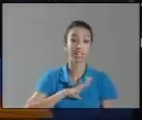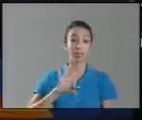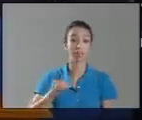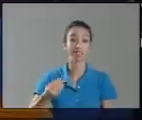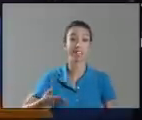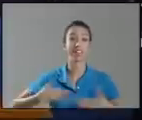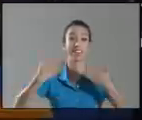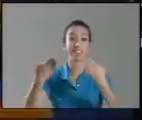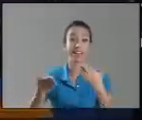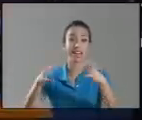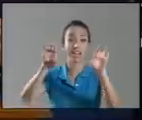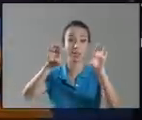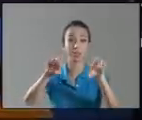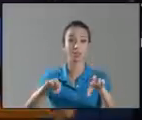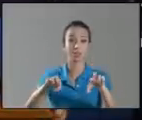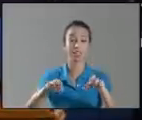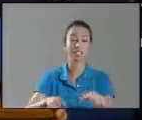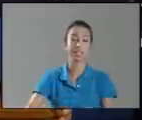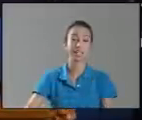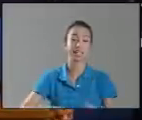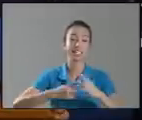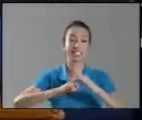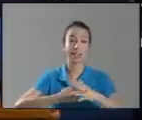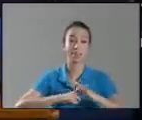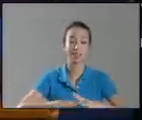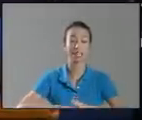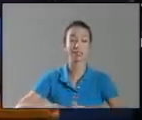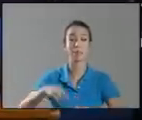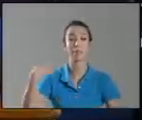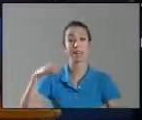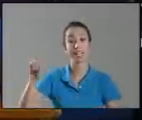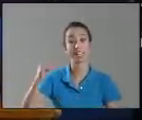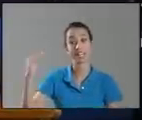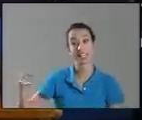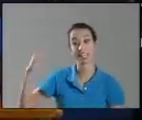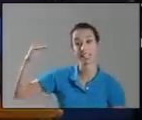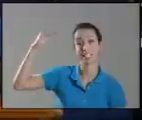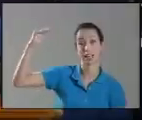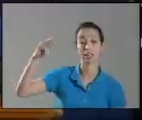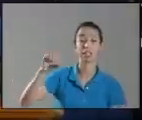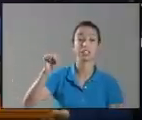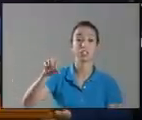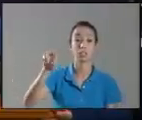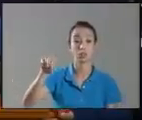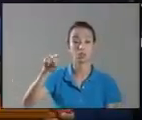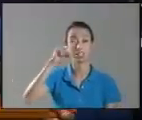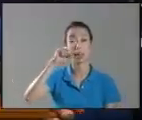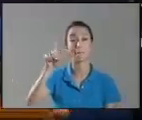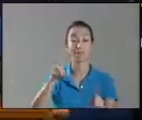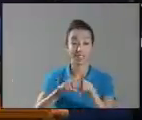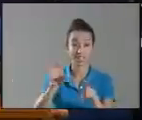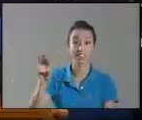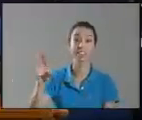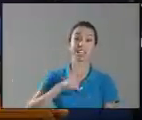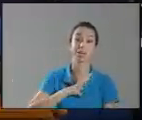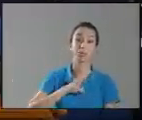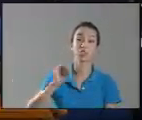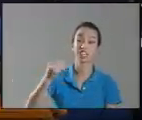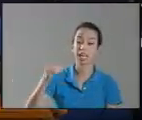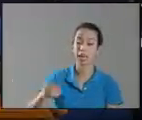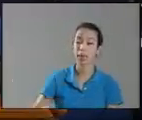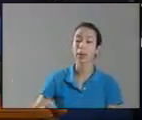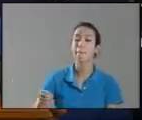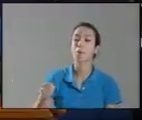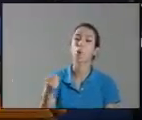Pero entonces me voy topando, hermano, con que no solo tenemos que darle a la gente las herramientas y los